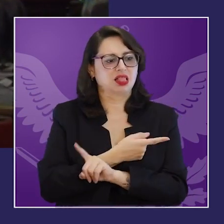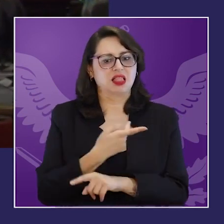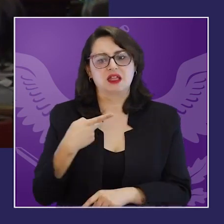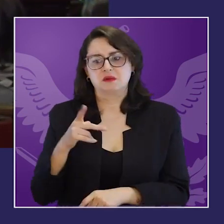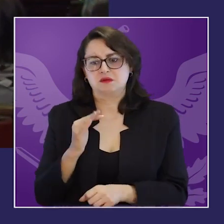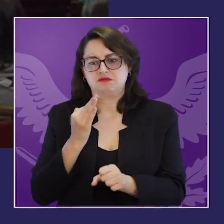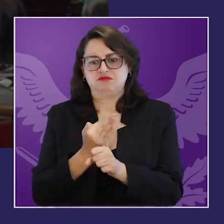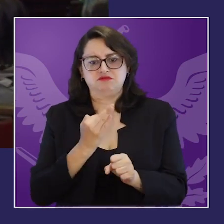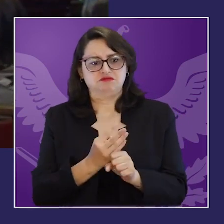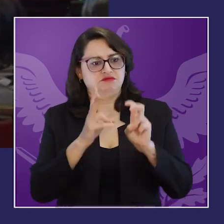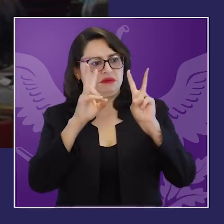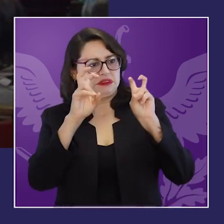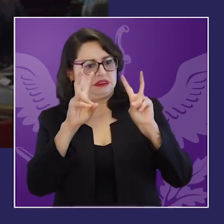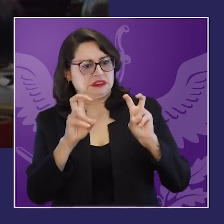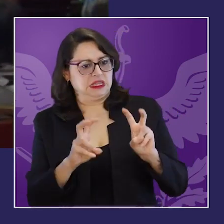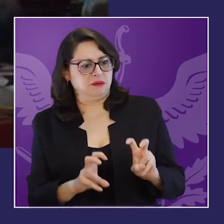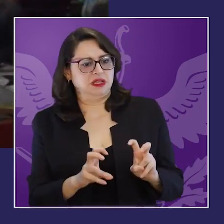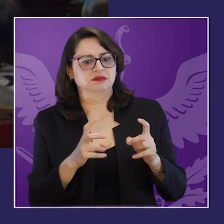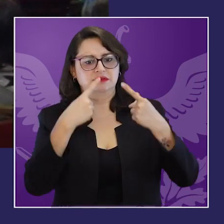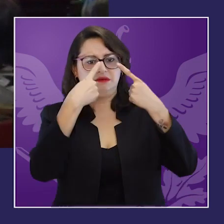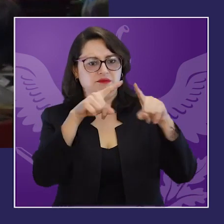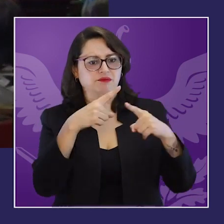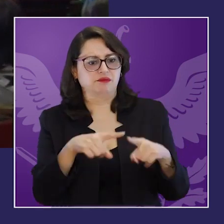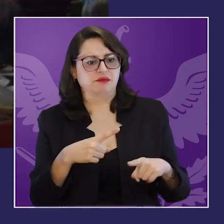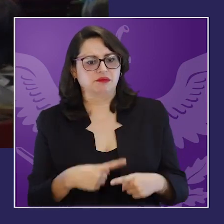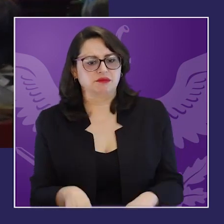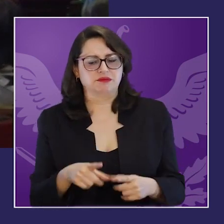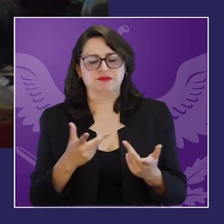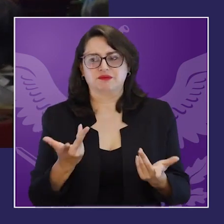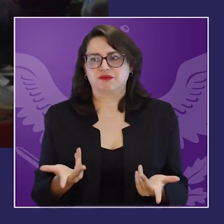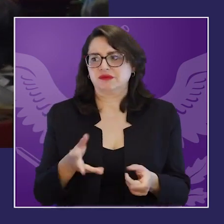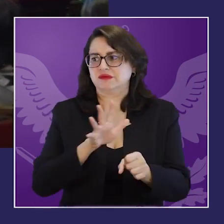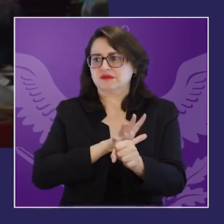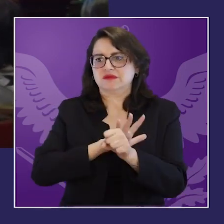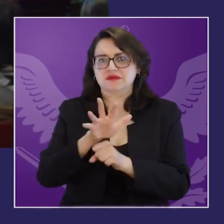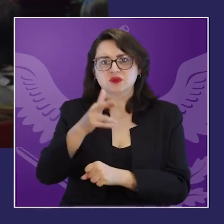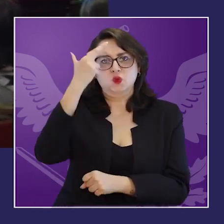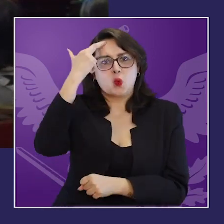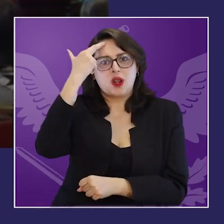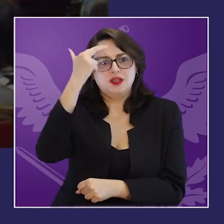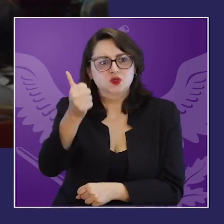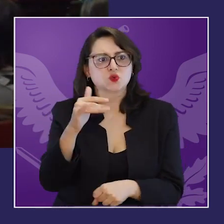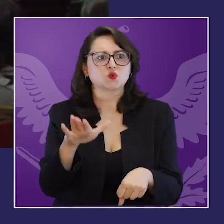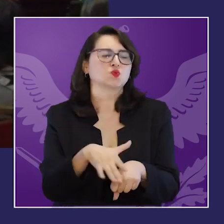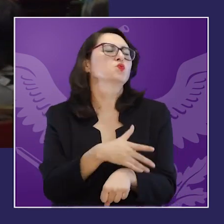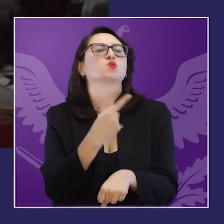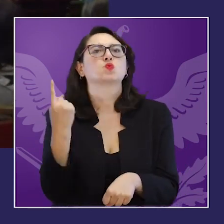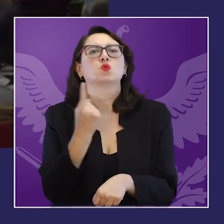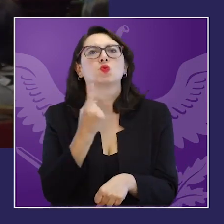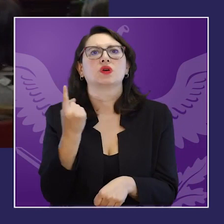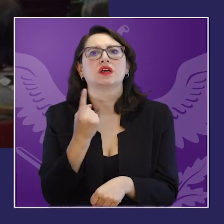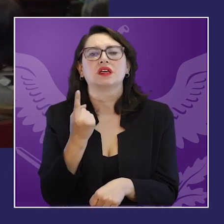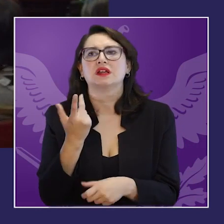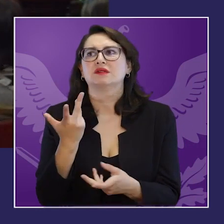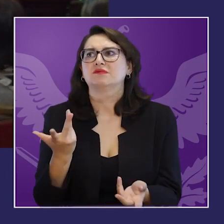Quizás lo estoy sacando de contexto, ¿no? Pero como estamos trabajando interdisciplinariamente, quiero saber en qué medida la antropología